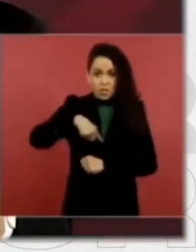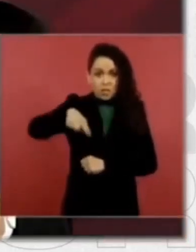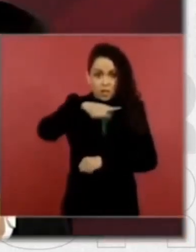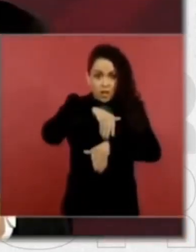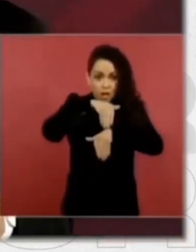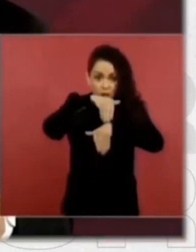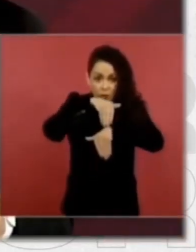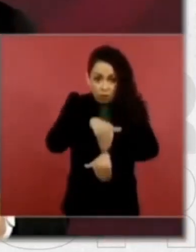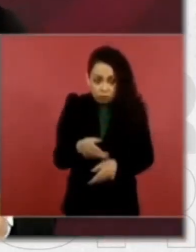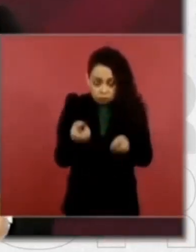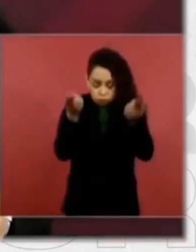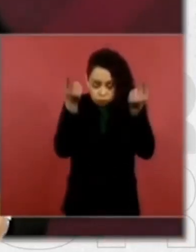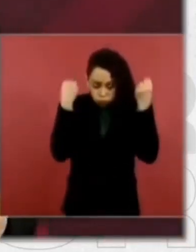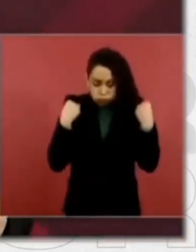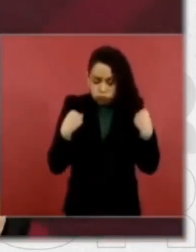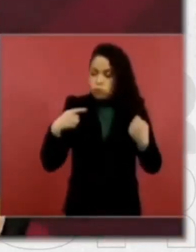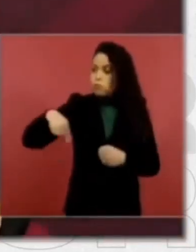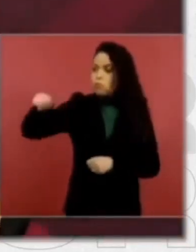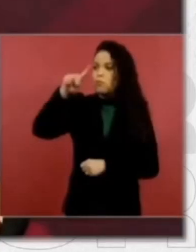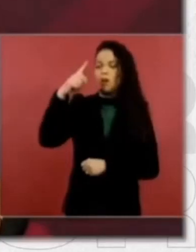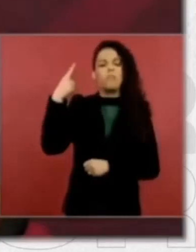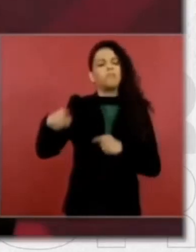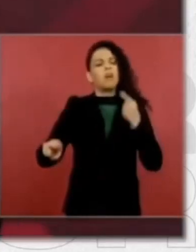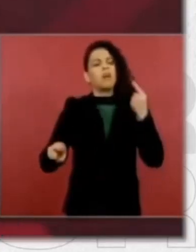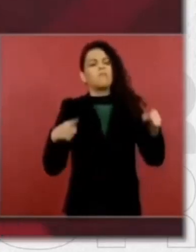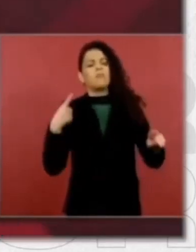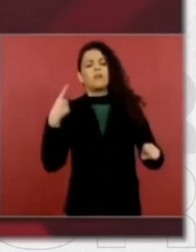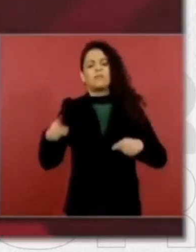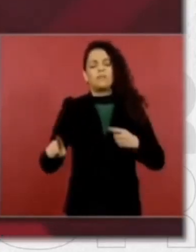mediante la simulación,